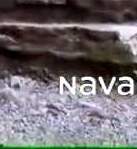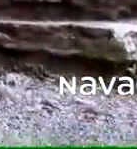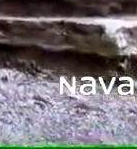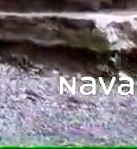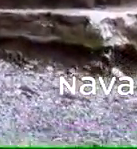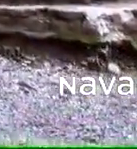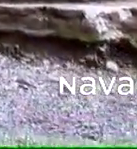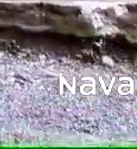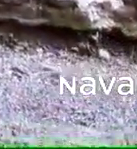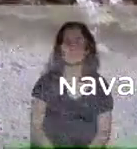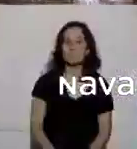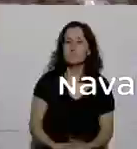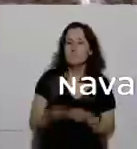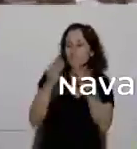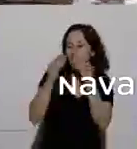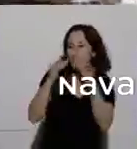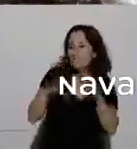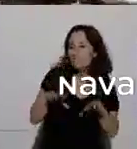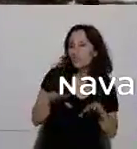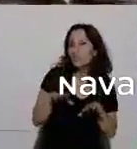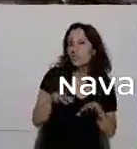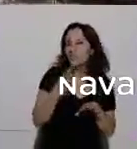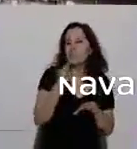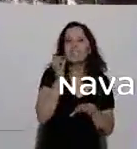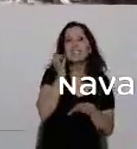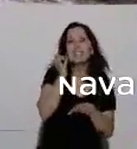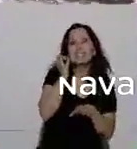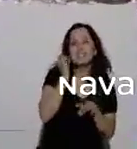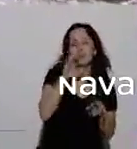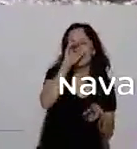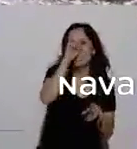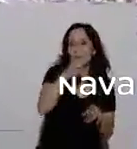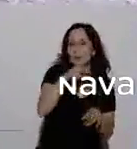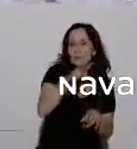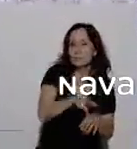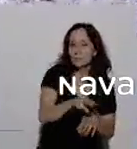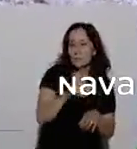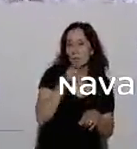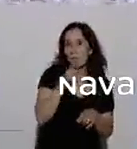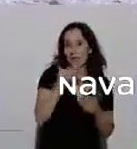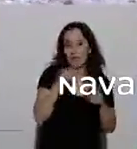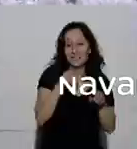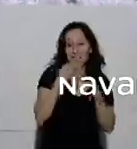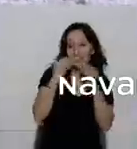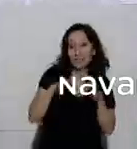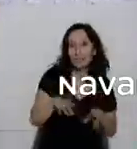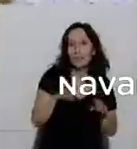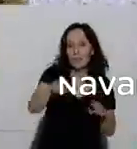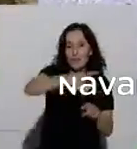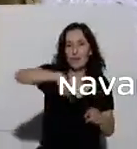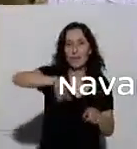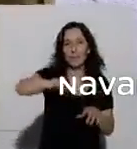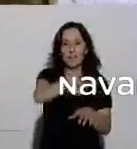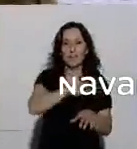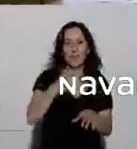Hay, Ainara, una leyenda que trata de una chica que decía ser bruja y es lo que ha hecho un poco famoso todo esto, ¿no? Sí, ella fue, de